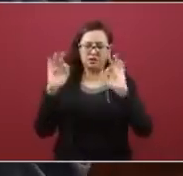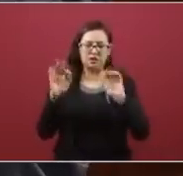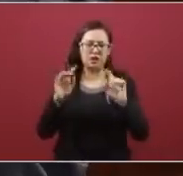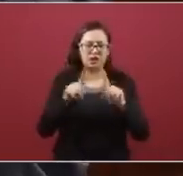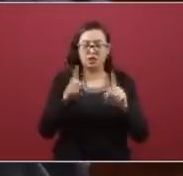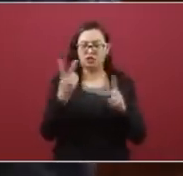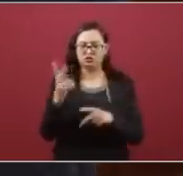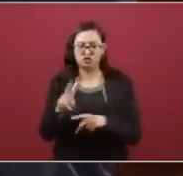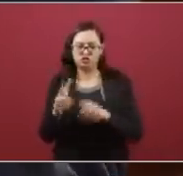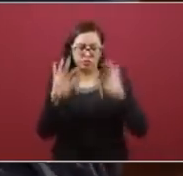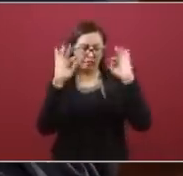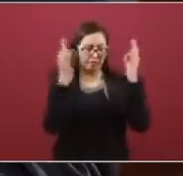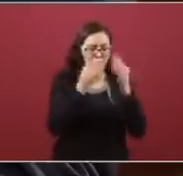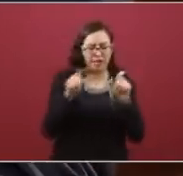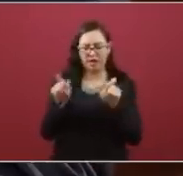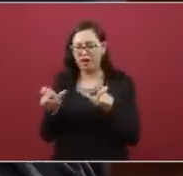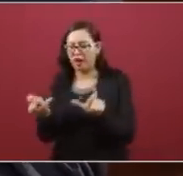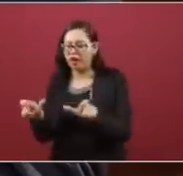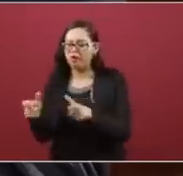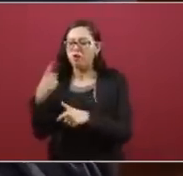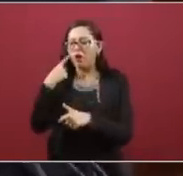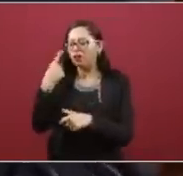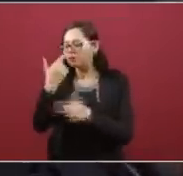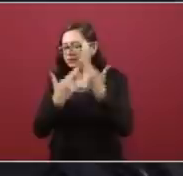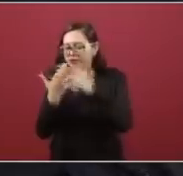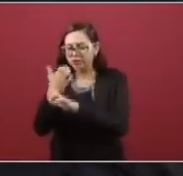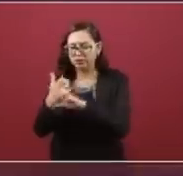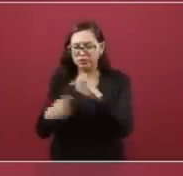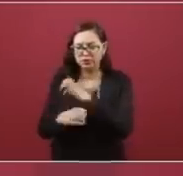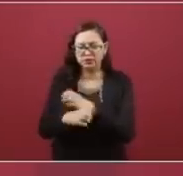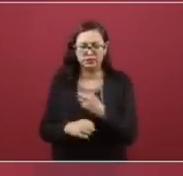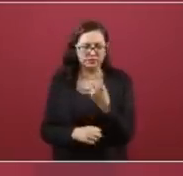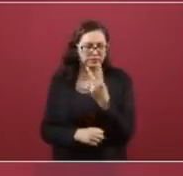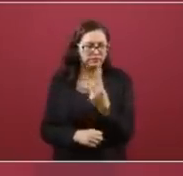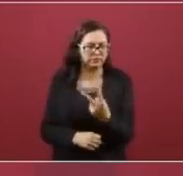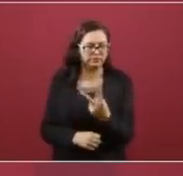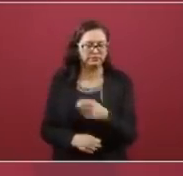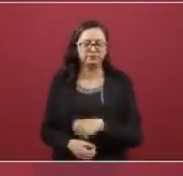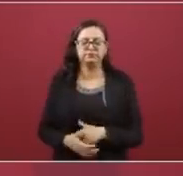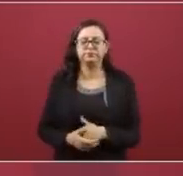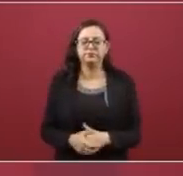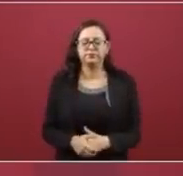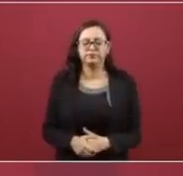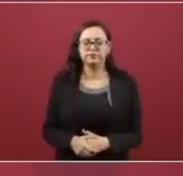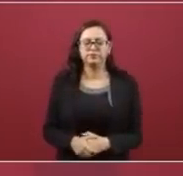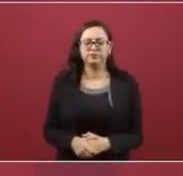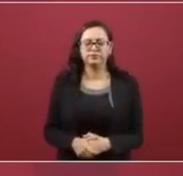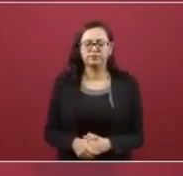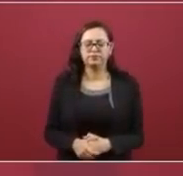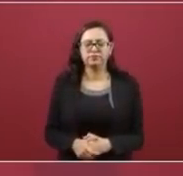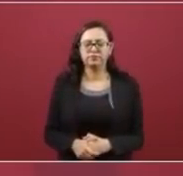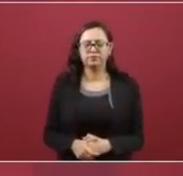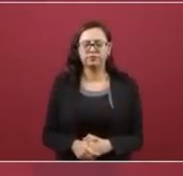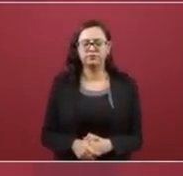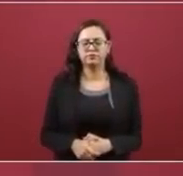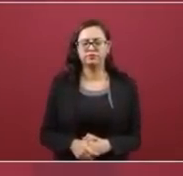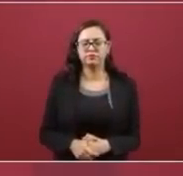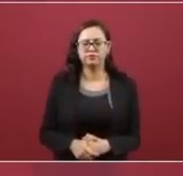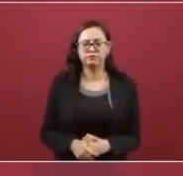aduanas en hablando en